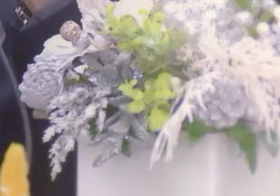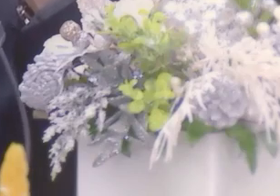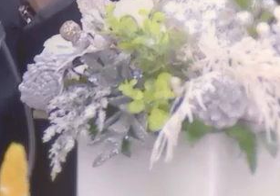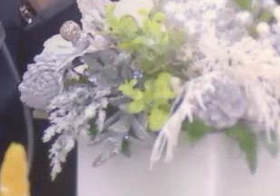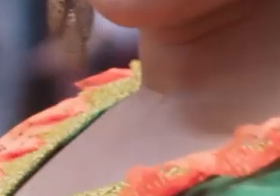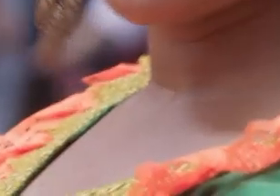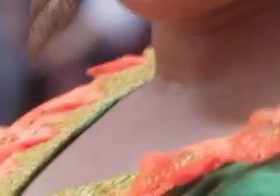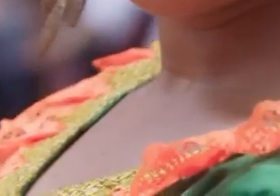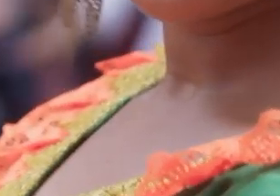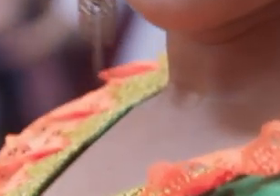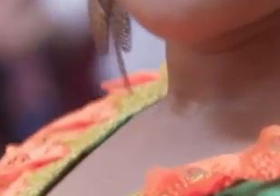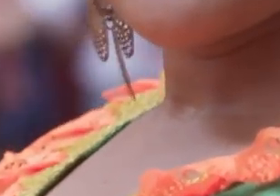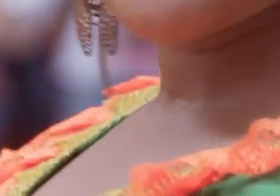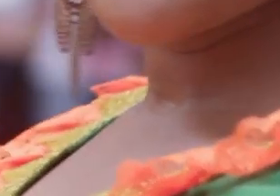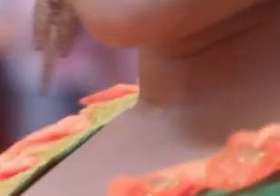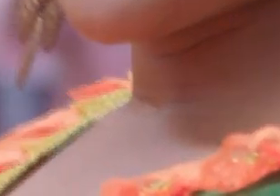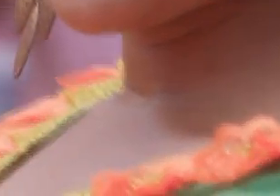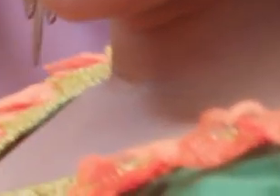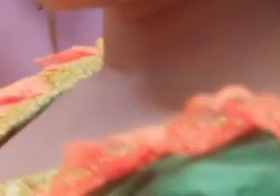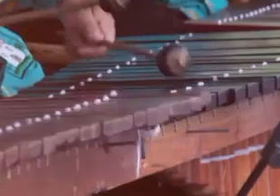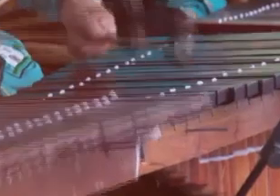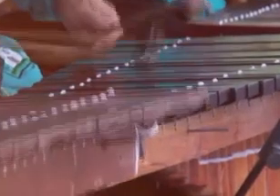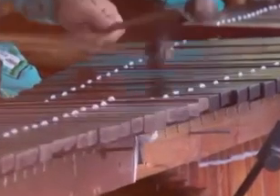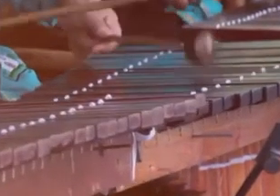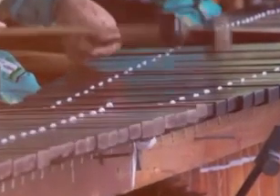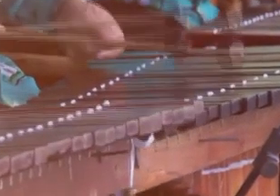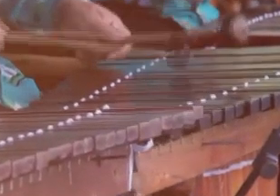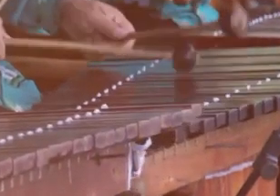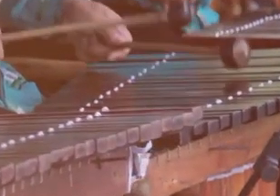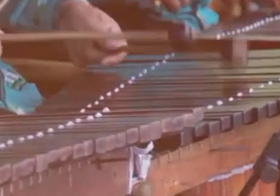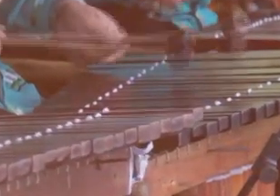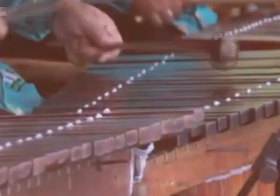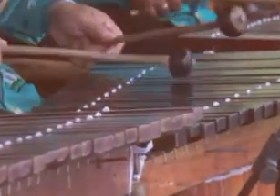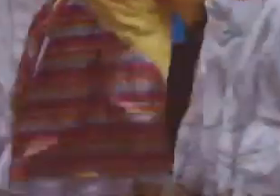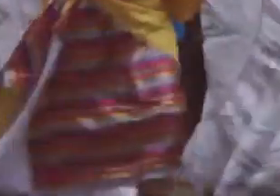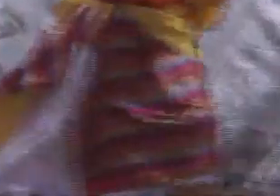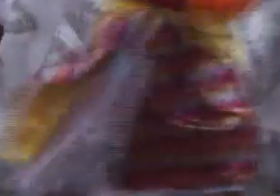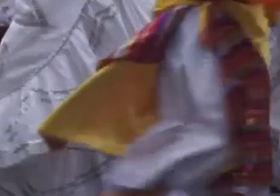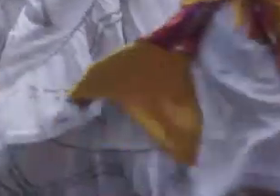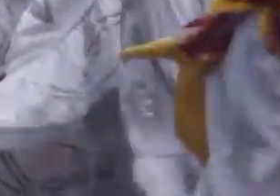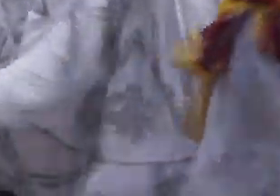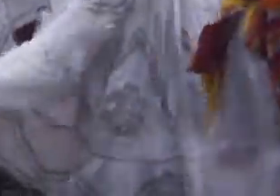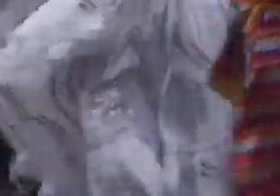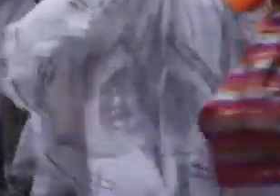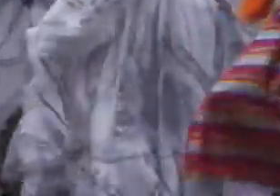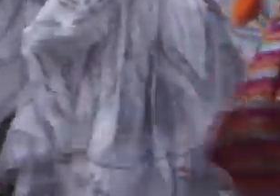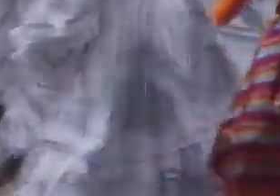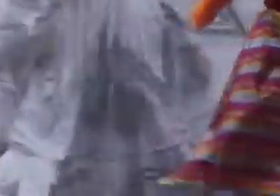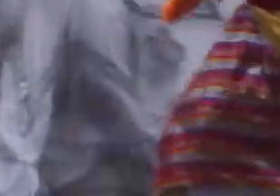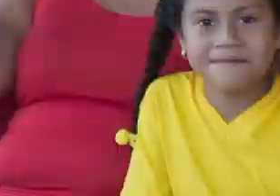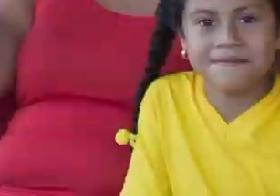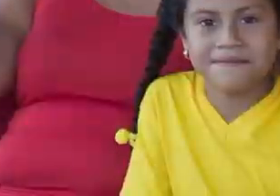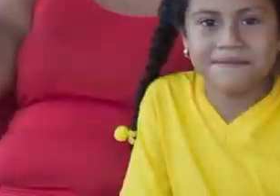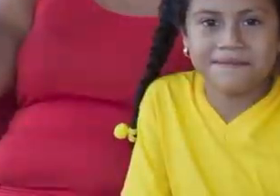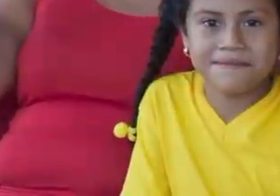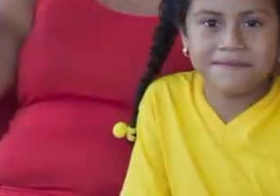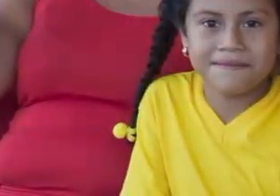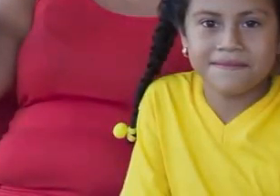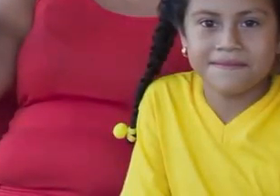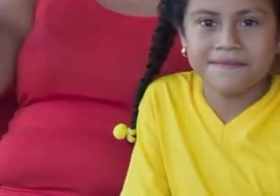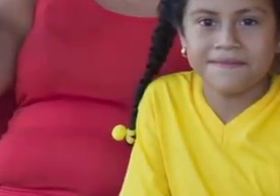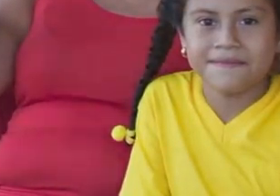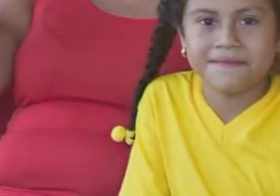Con ánimo, en medio del dolor que ha sufrido, se llena de alegría y empuja para salir adelante.